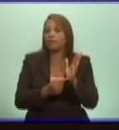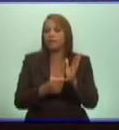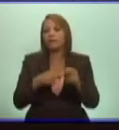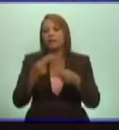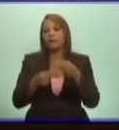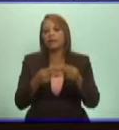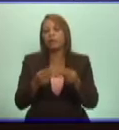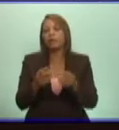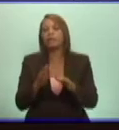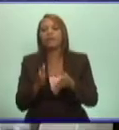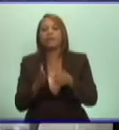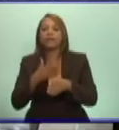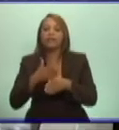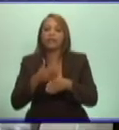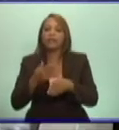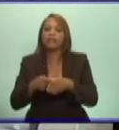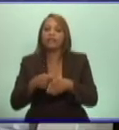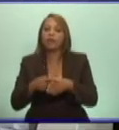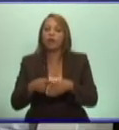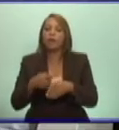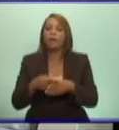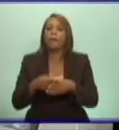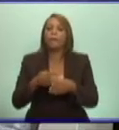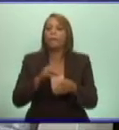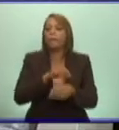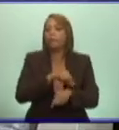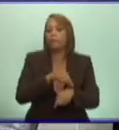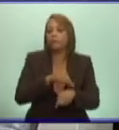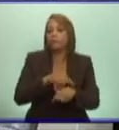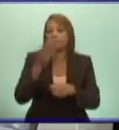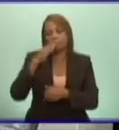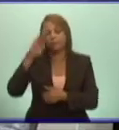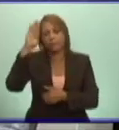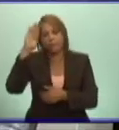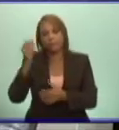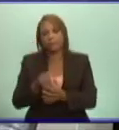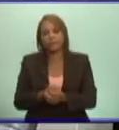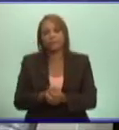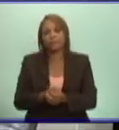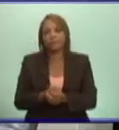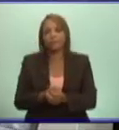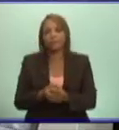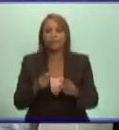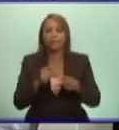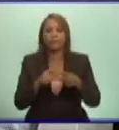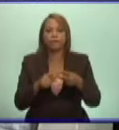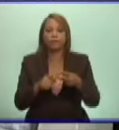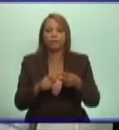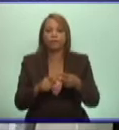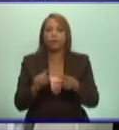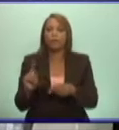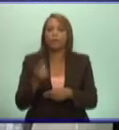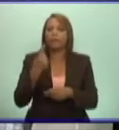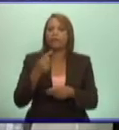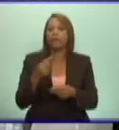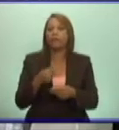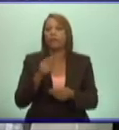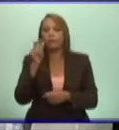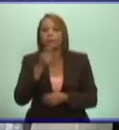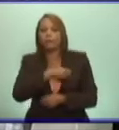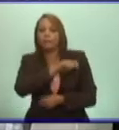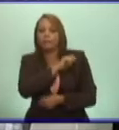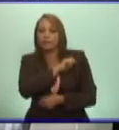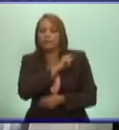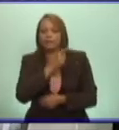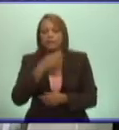momentos de la historia de nuestro país. Le recordamos que en el primero y segundo solamente conocen dos momentos fundamentales, los primeros habitantes de Cuba y Cuba dominada